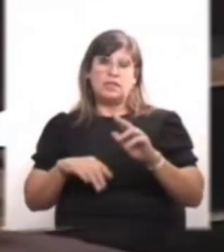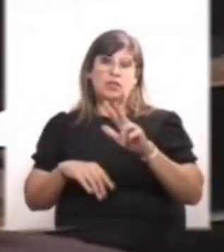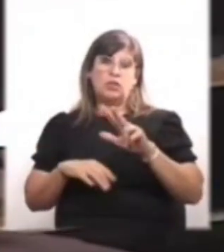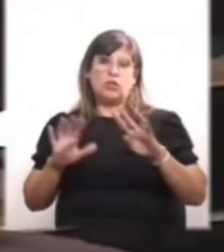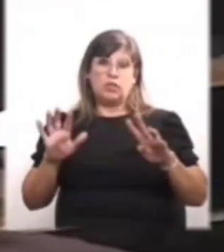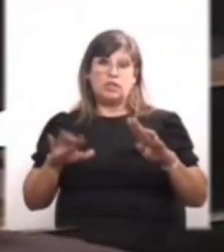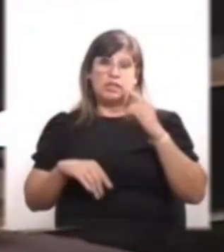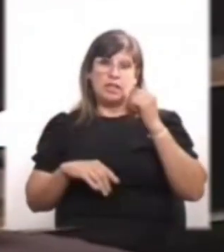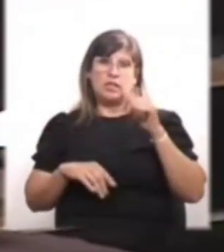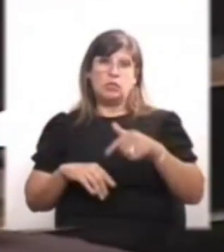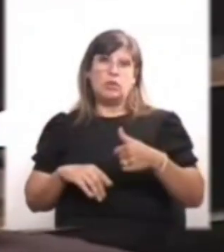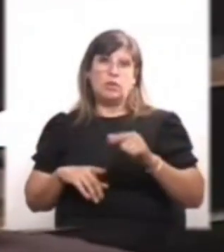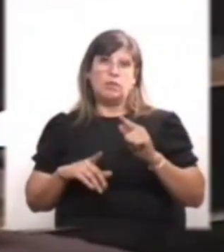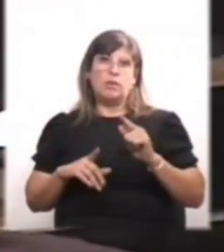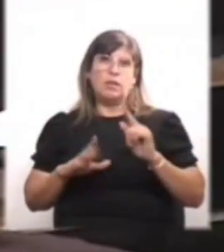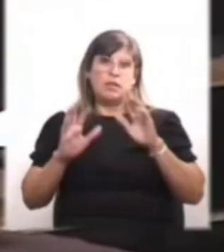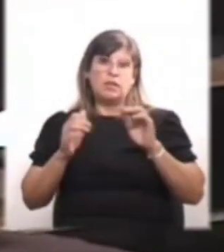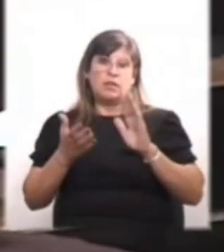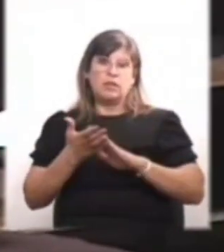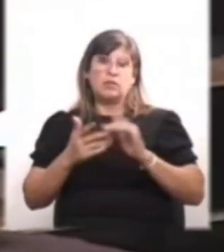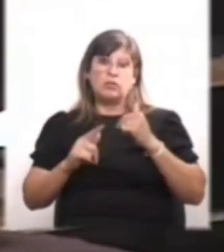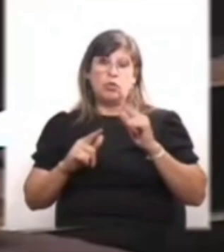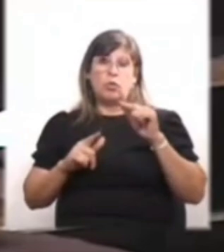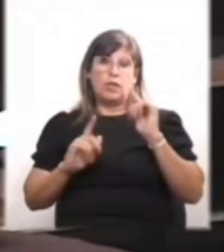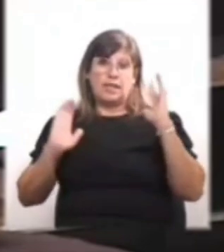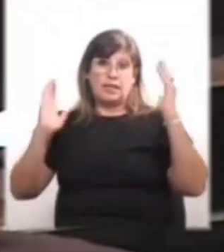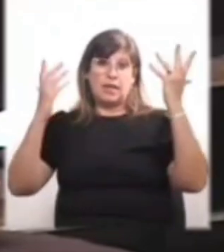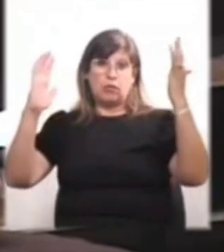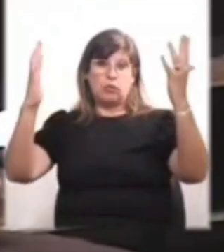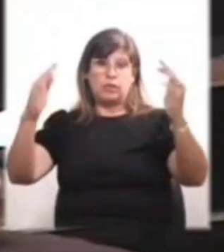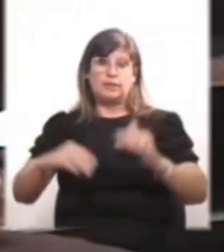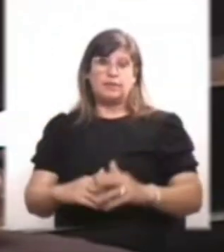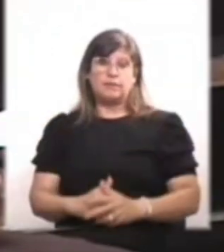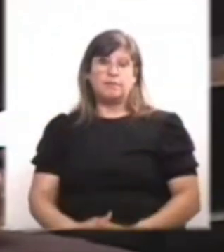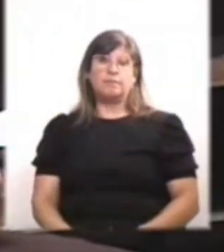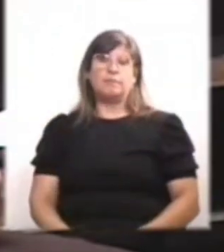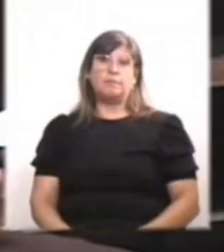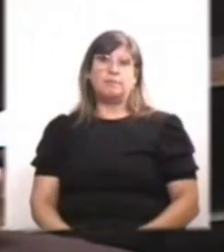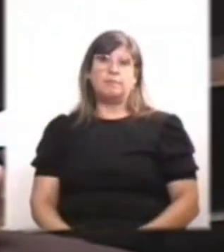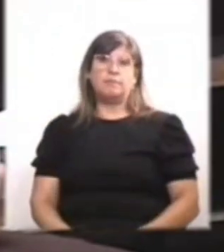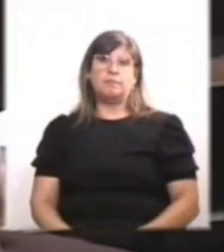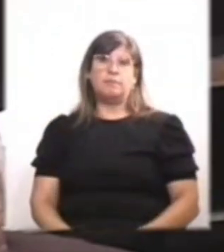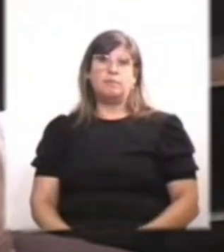hablan de temas vinculados a la forestación.